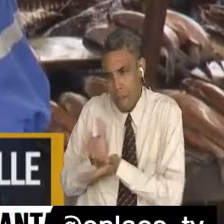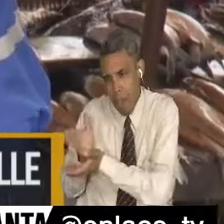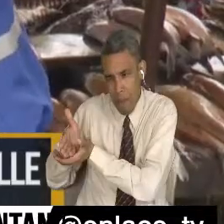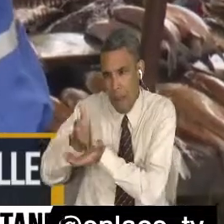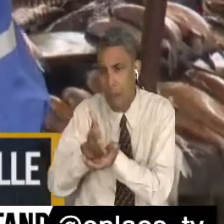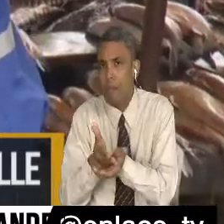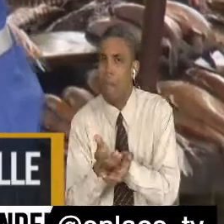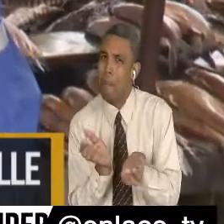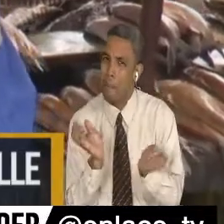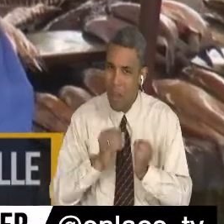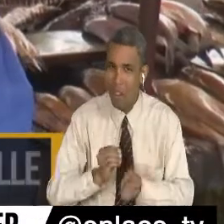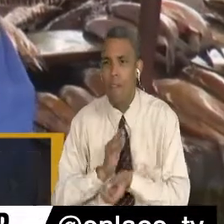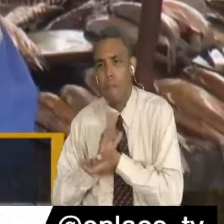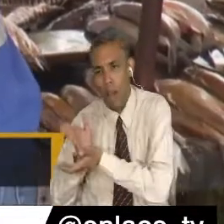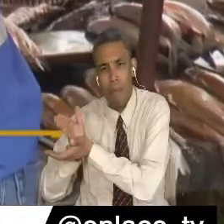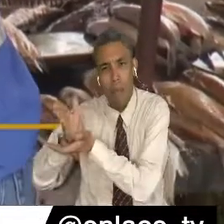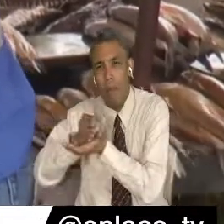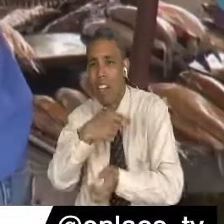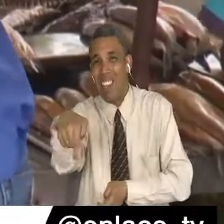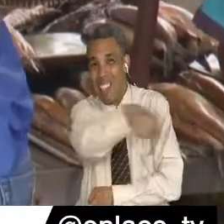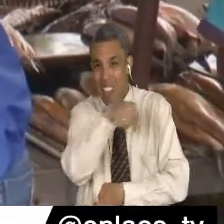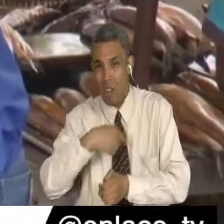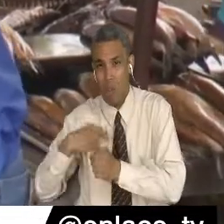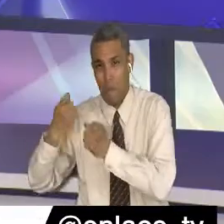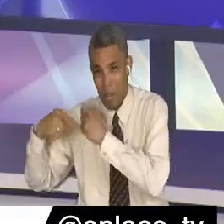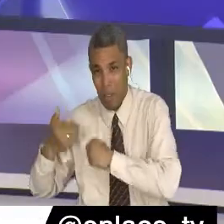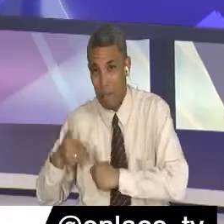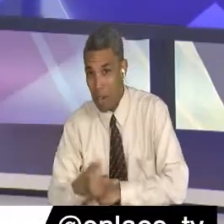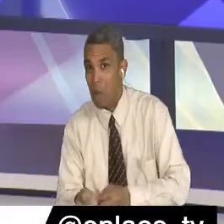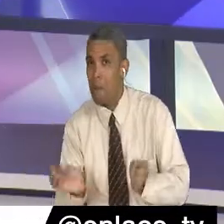otros sitios donde se expenda y se comercializa el pescado.